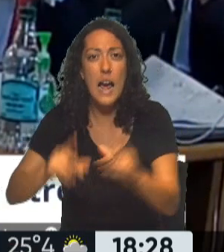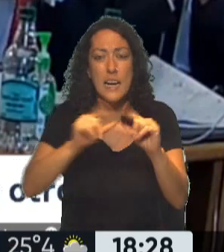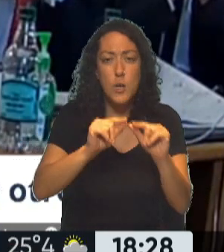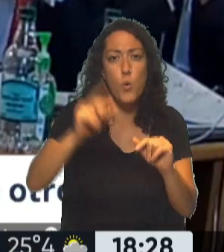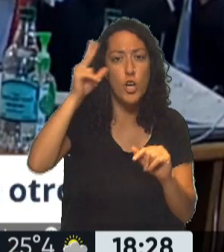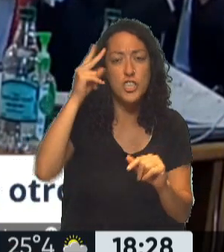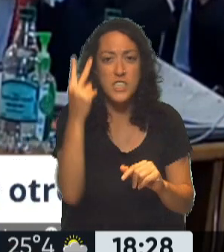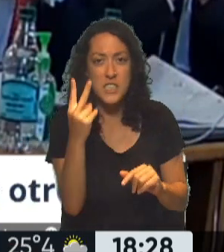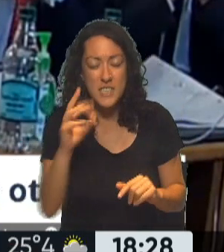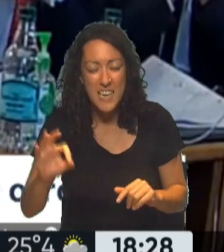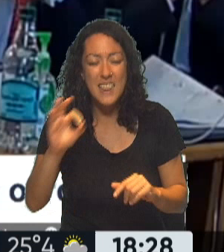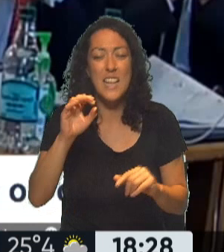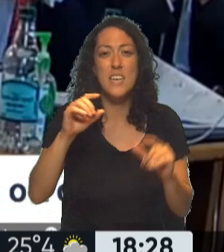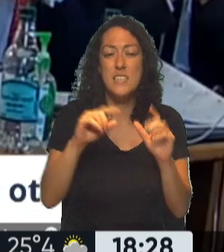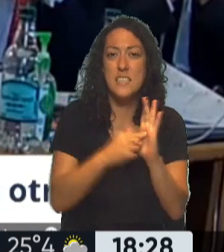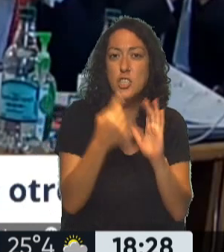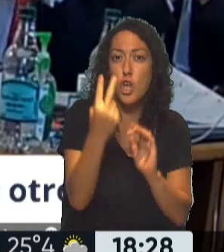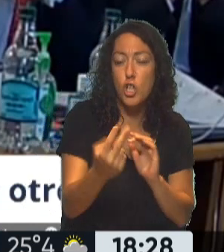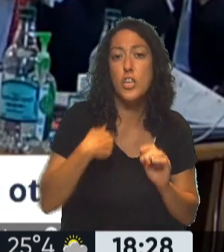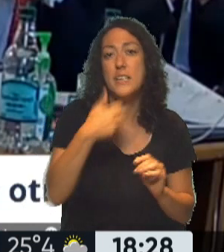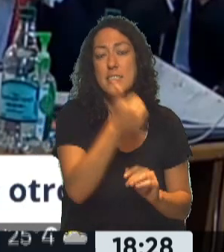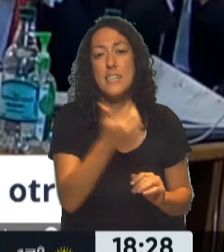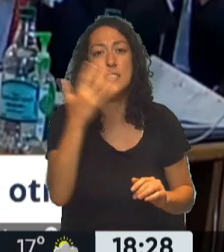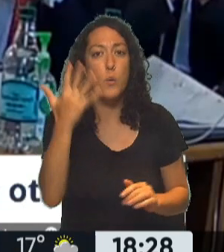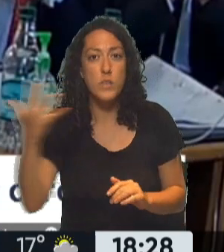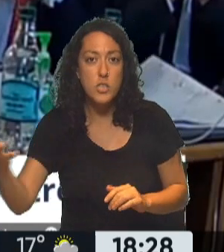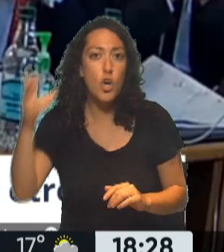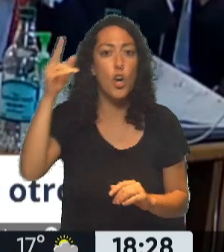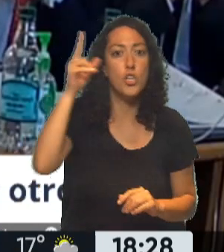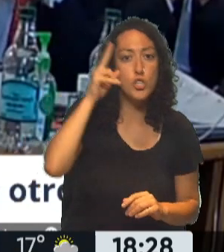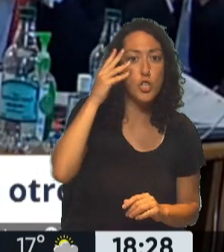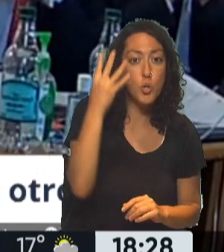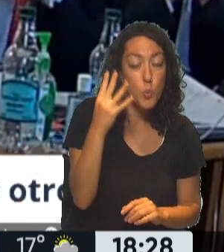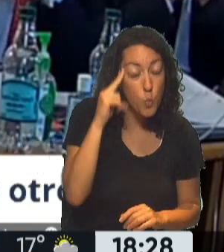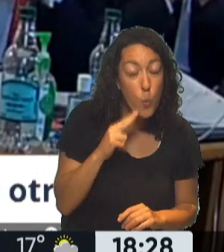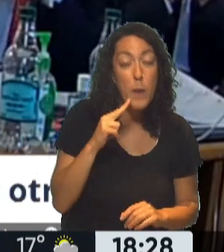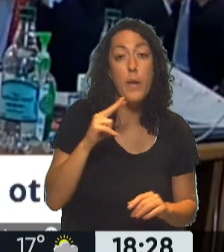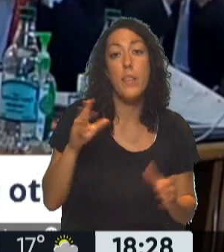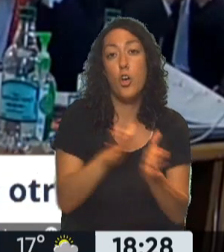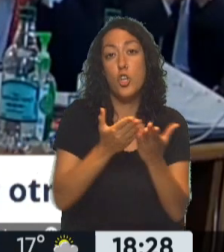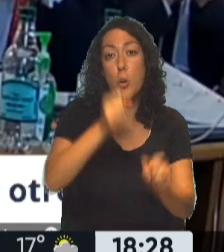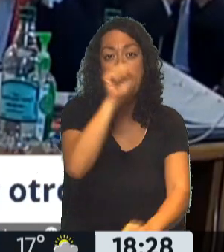80, inciso 2 y 6, 55 y 89 del Código Penal.